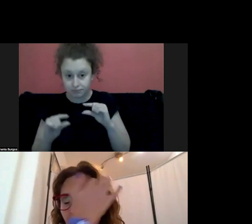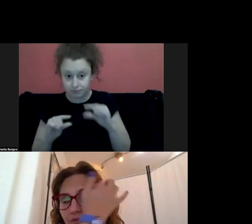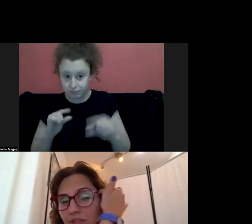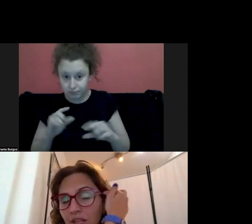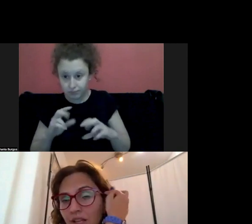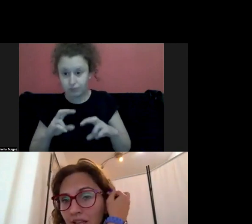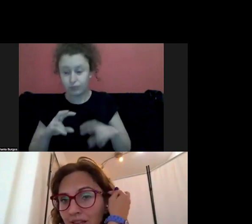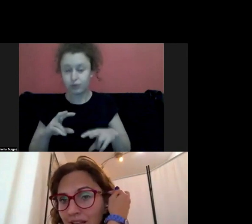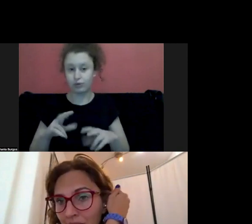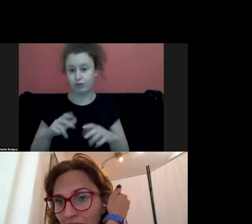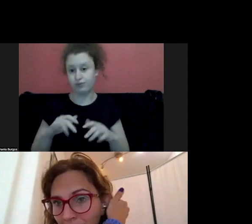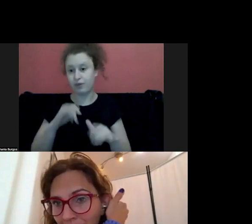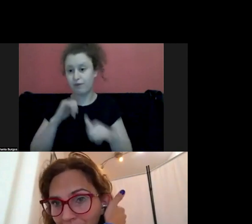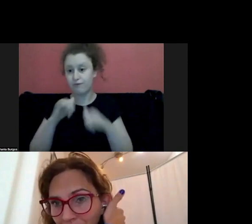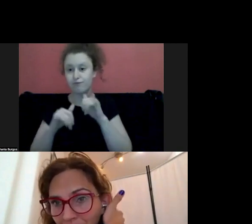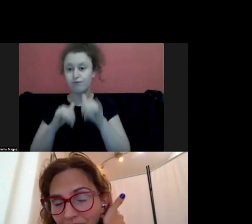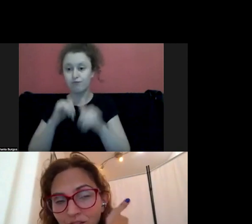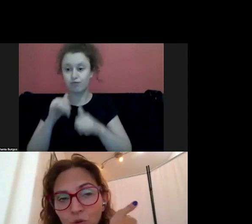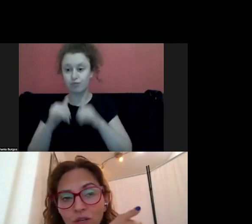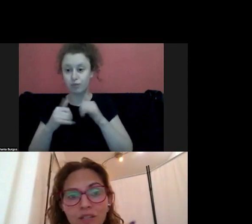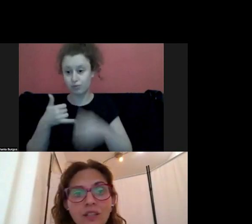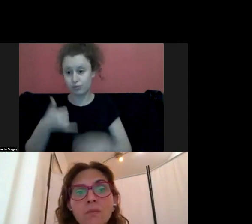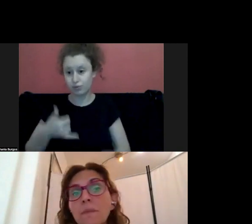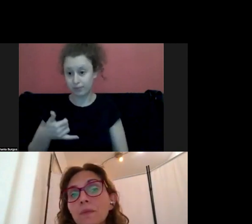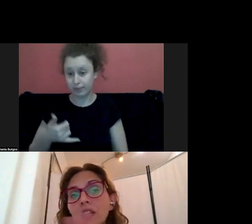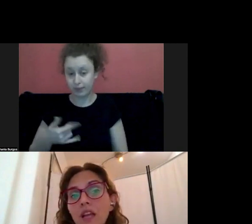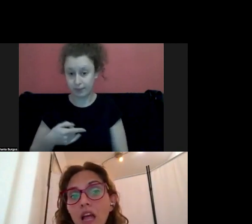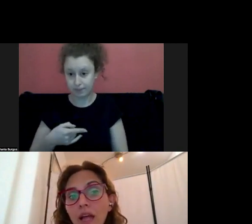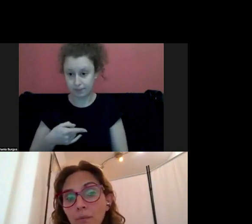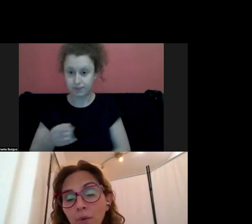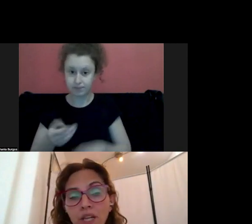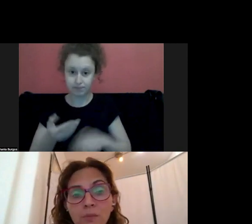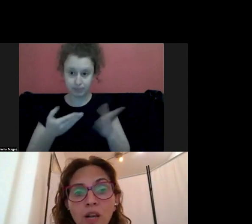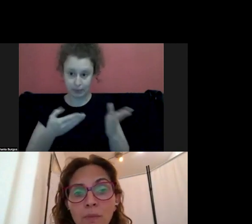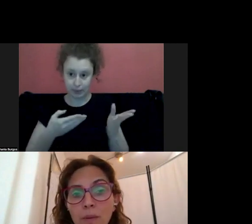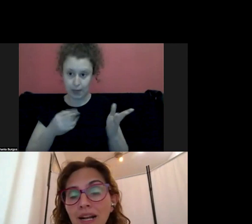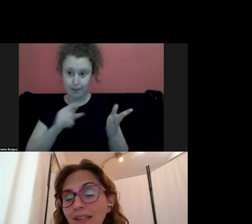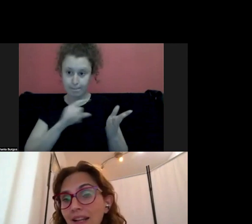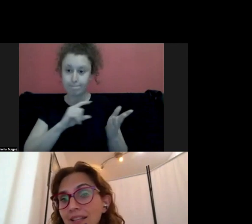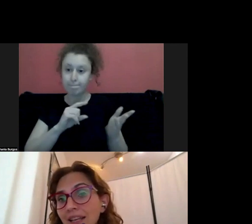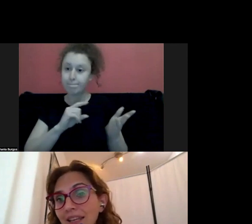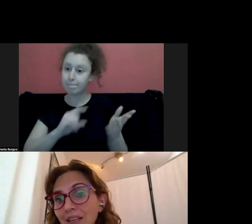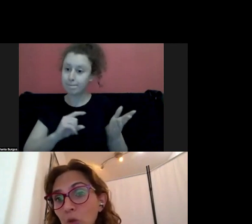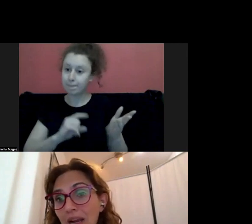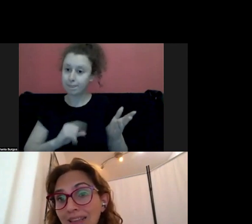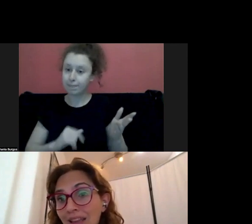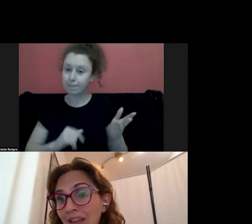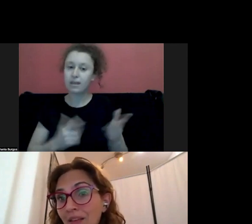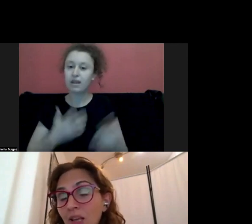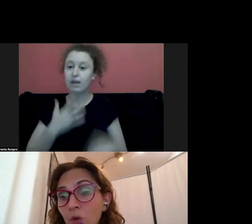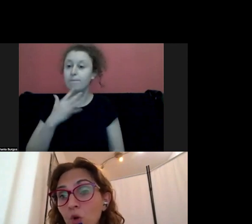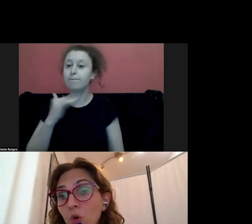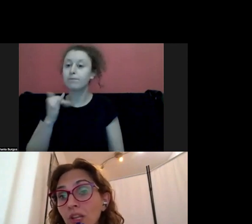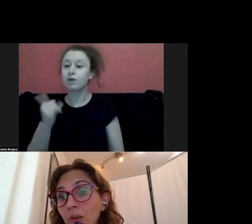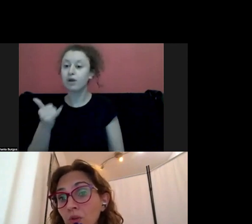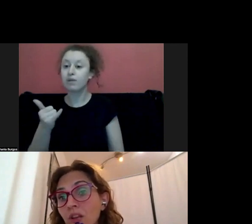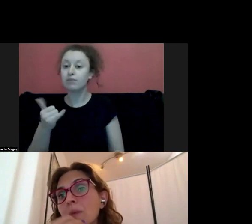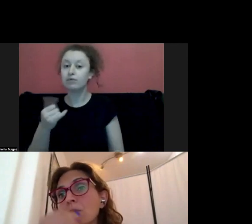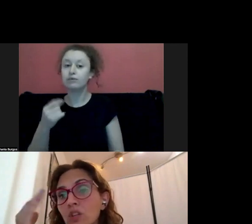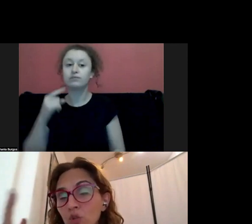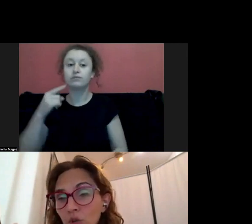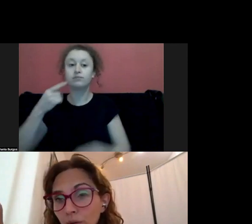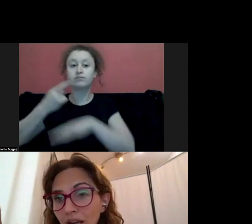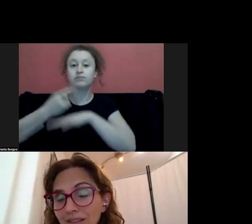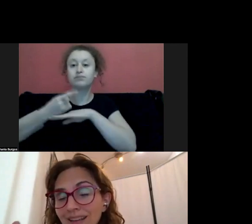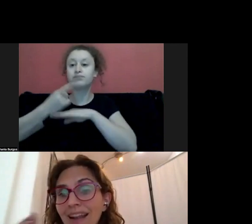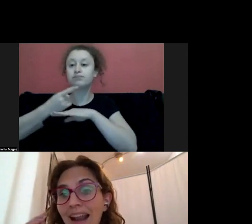recopilación de evidencia científica sobre este tema. Por ejemplo, la primera que tenéis aquí es sobre lactancia y desarrollo cognitivo. Sabemos